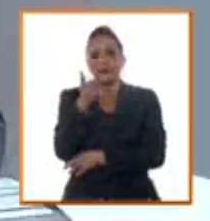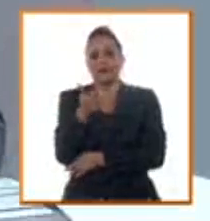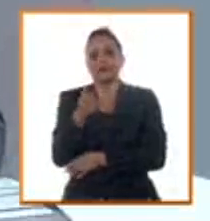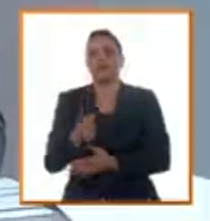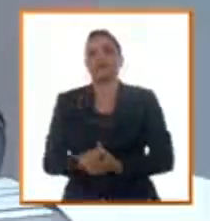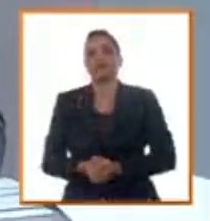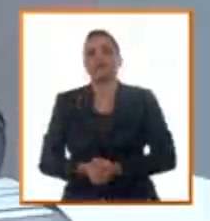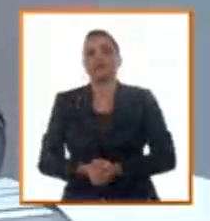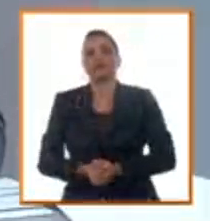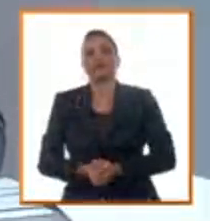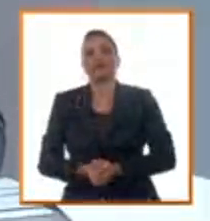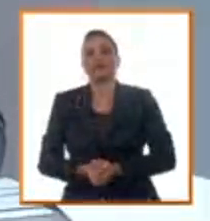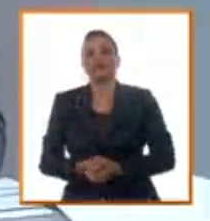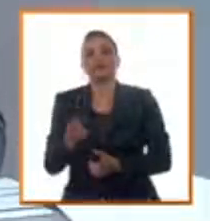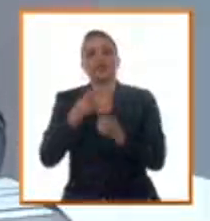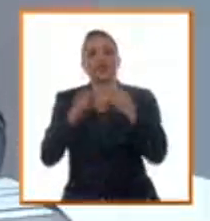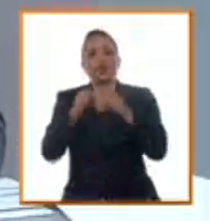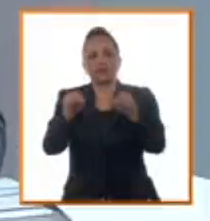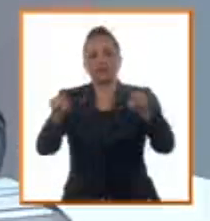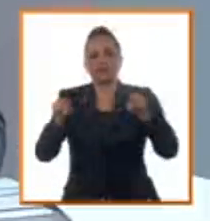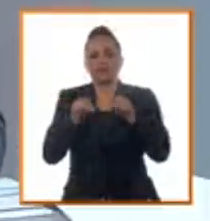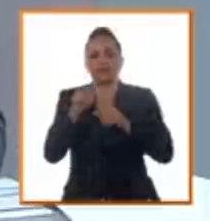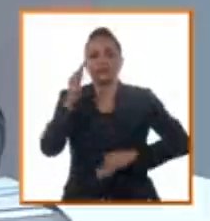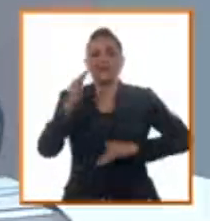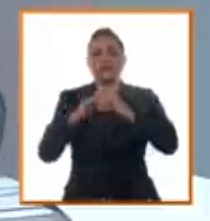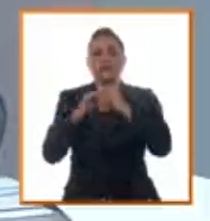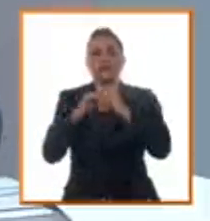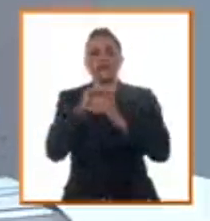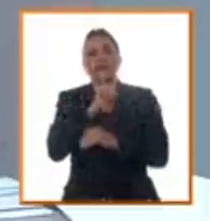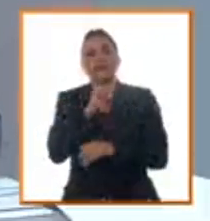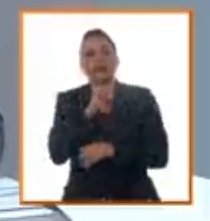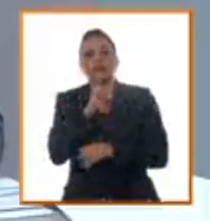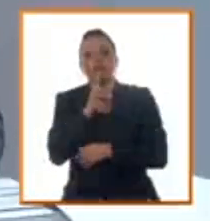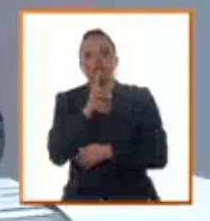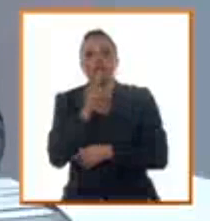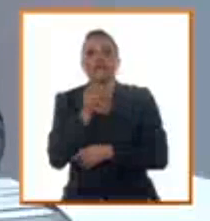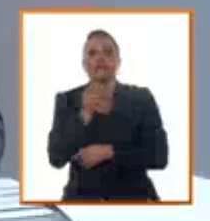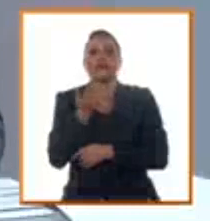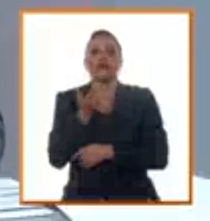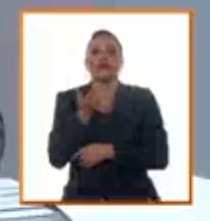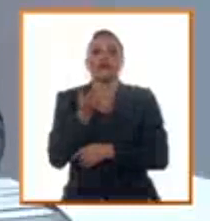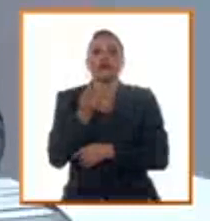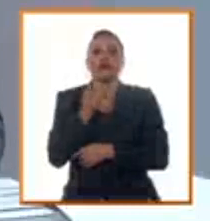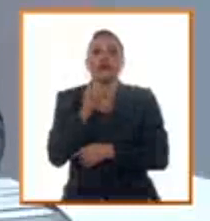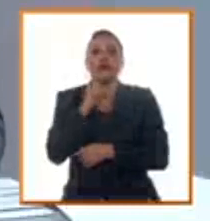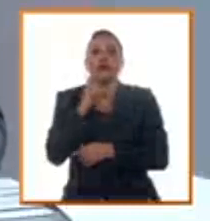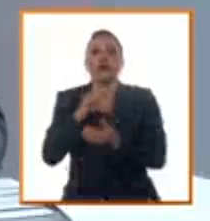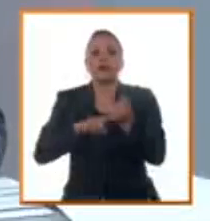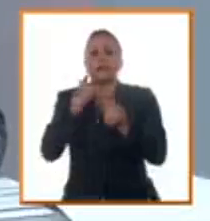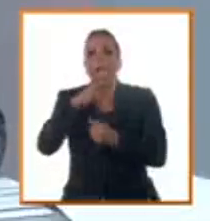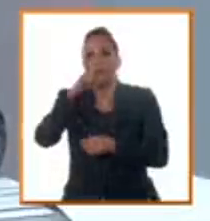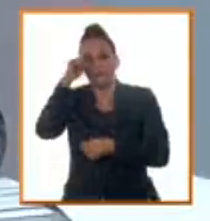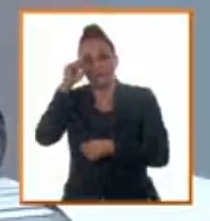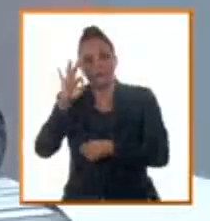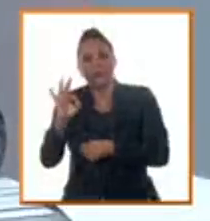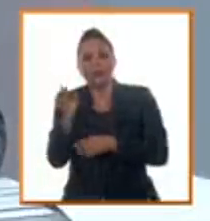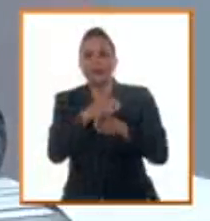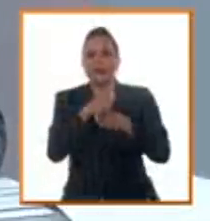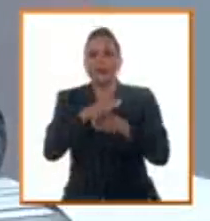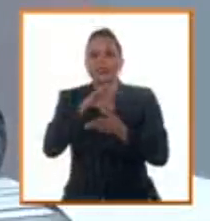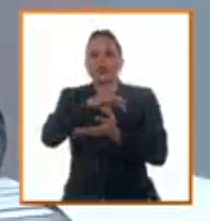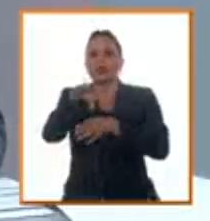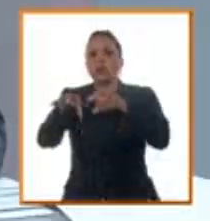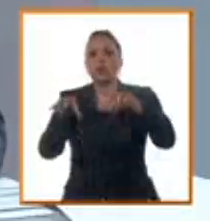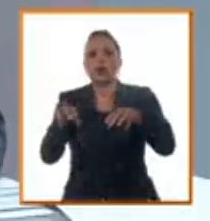cuáles son los embalses que han tenido los mayores niveles de recuperación. Bueno, está Cauto El Paso, con 175 millones, Protesta de Baraguá, Carlos Manuel